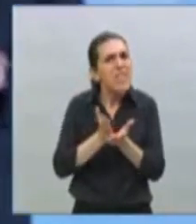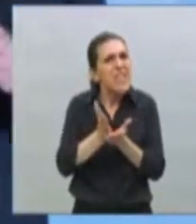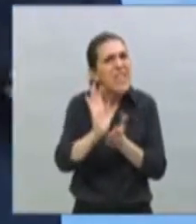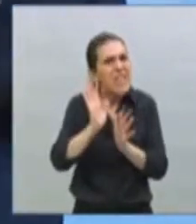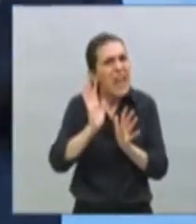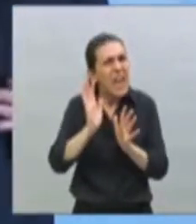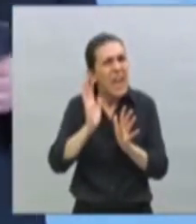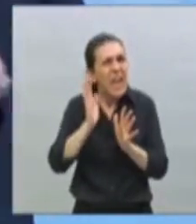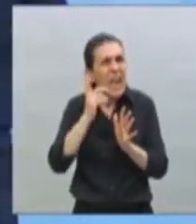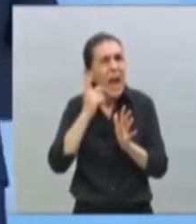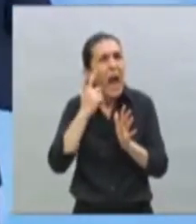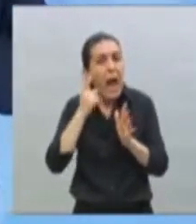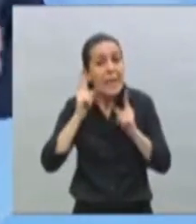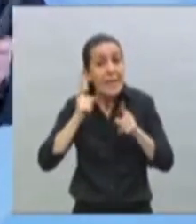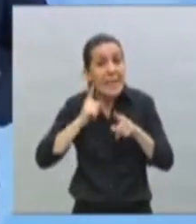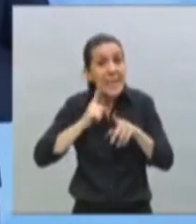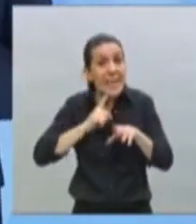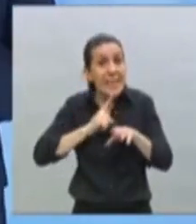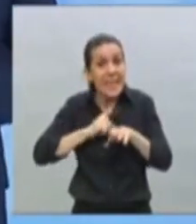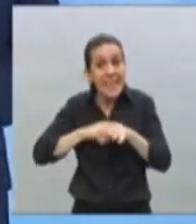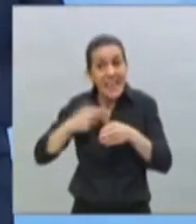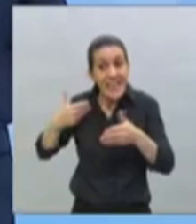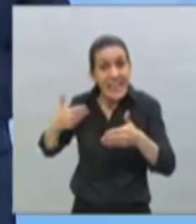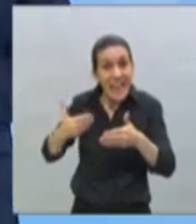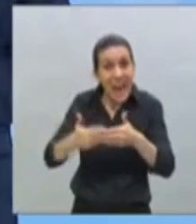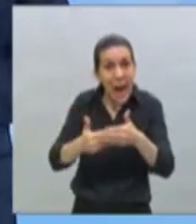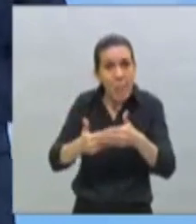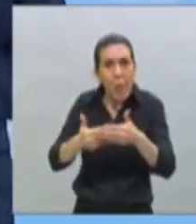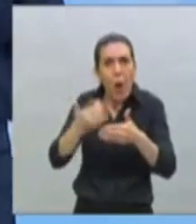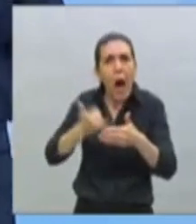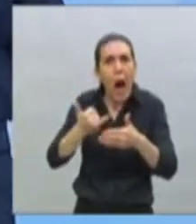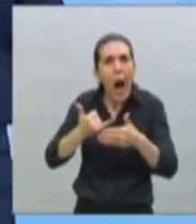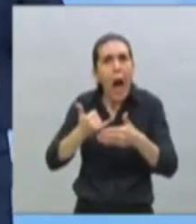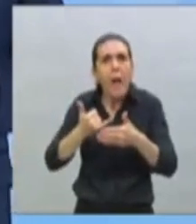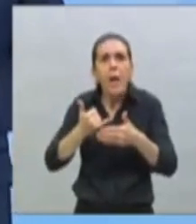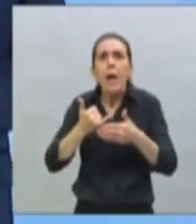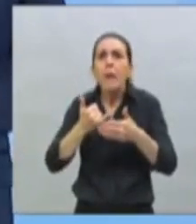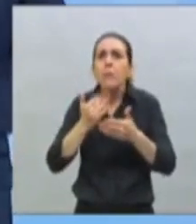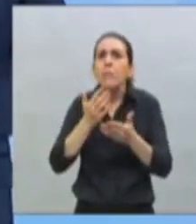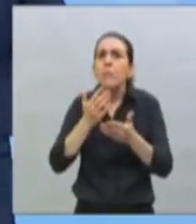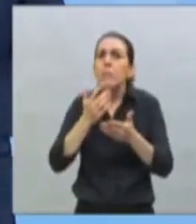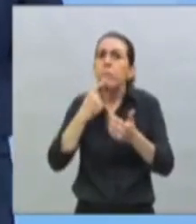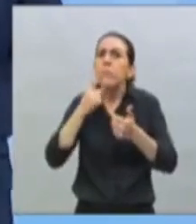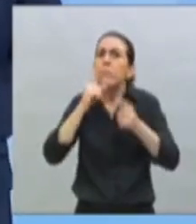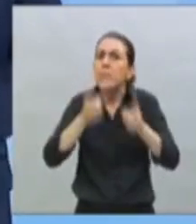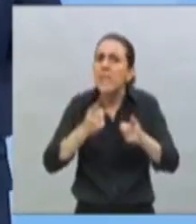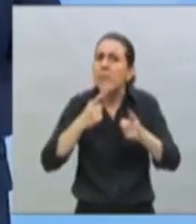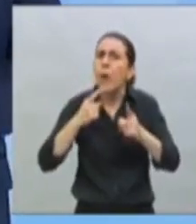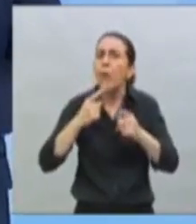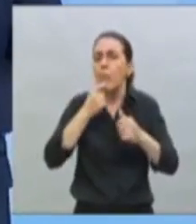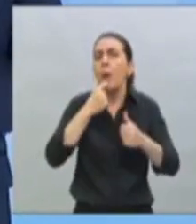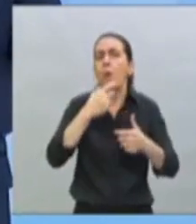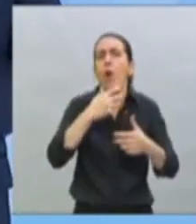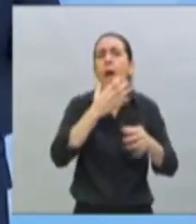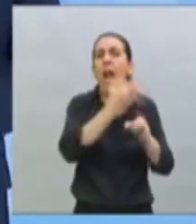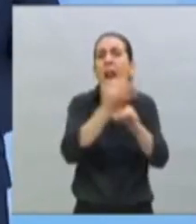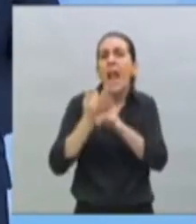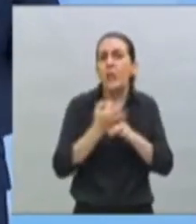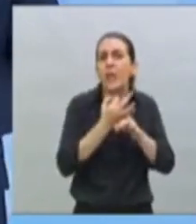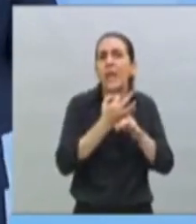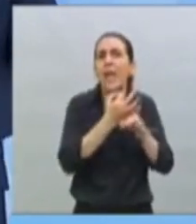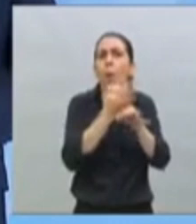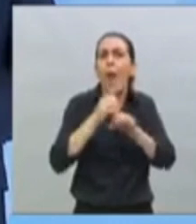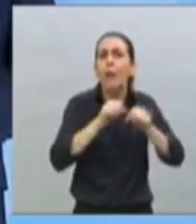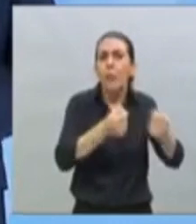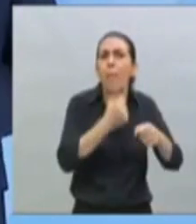administrando este tiempo con una serie de restricciones que no van a cambiar. Vamos a seguir sin clases en el colegio primario,